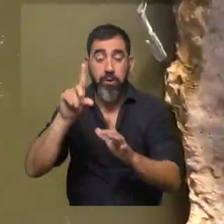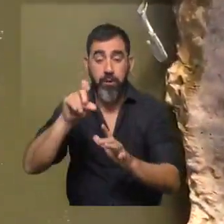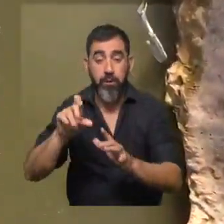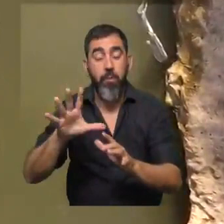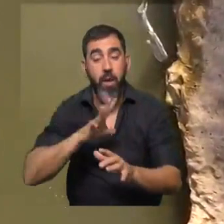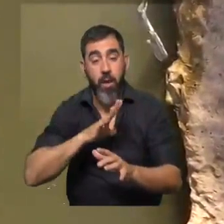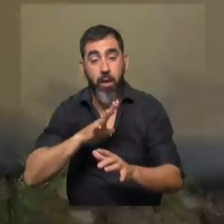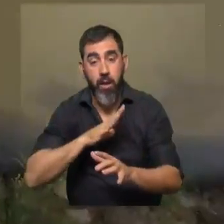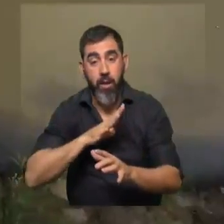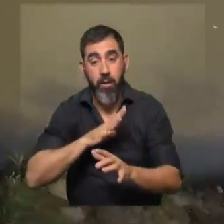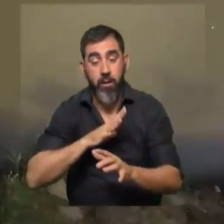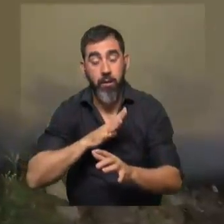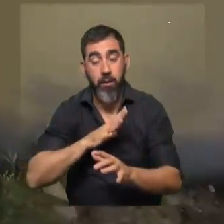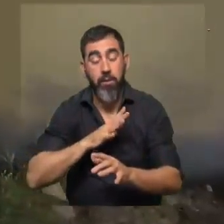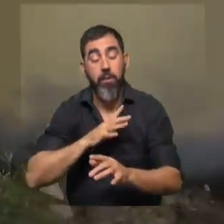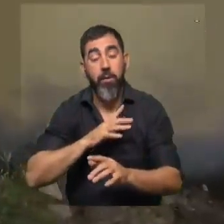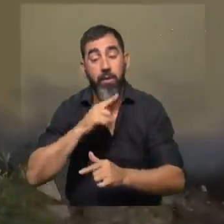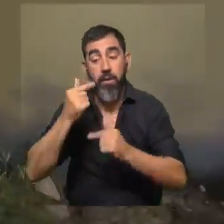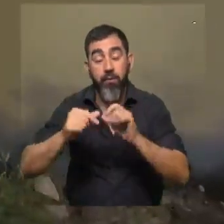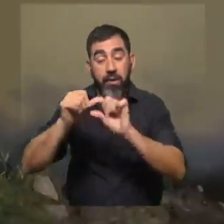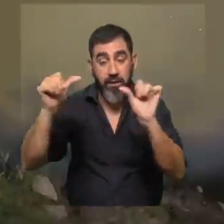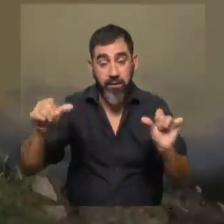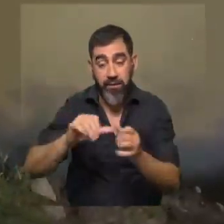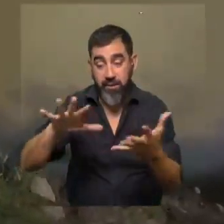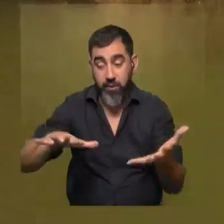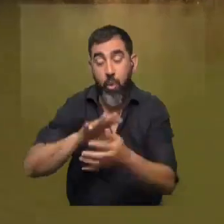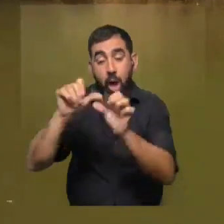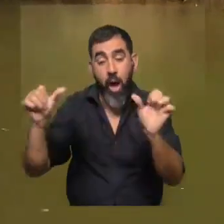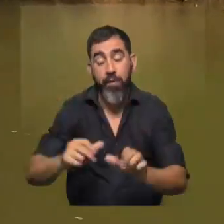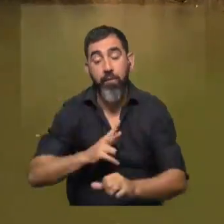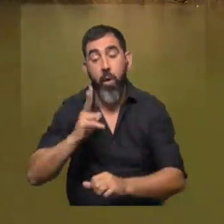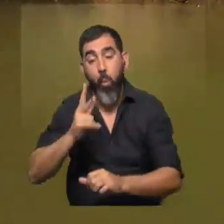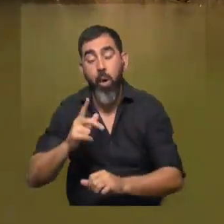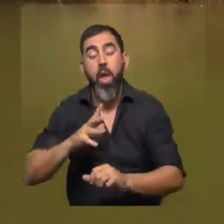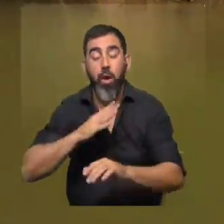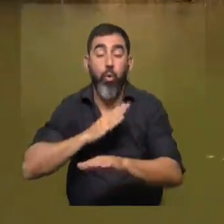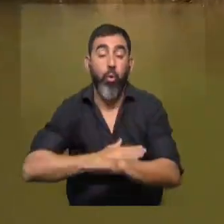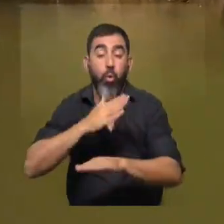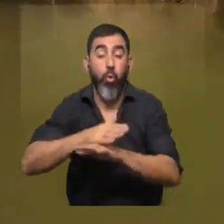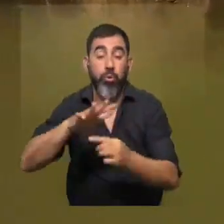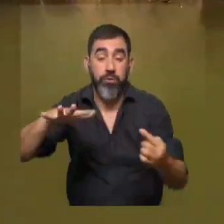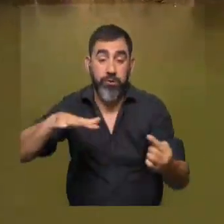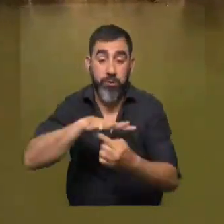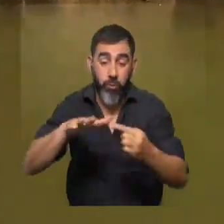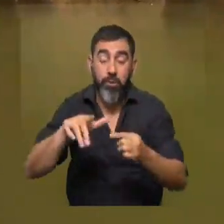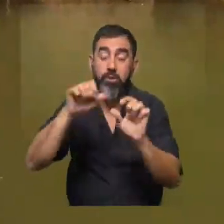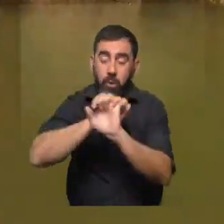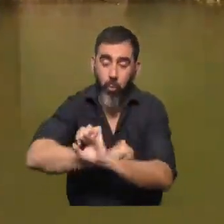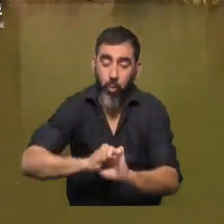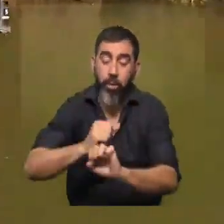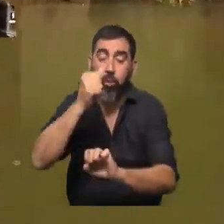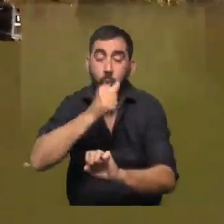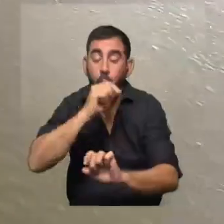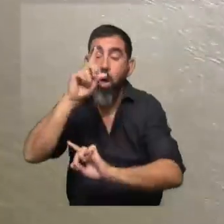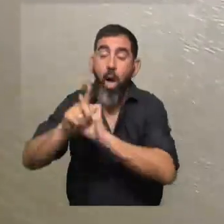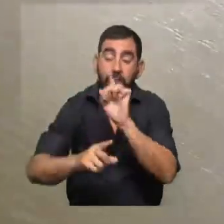presiones antrópicas crecientes. Toda actividad humana tiene una consecuencia para el ambiente. Esta puede ser minimizada a veces o no, pero